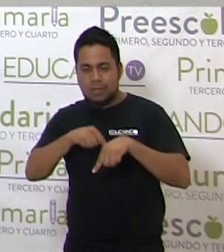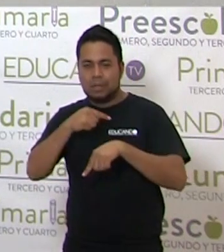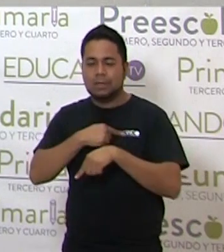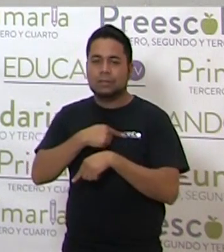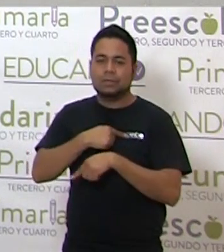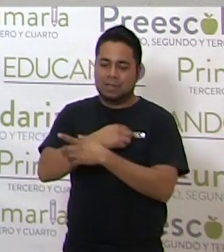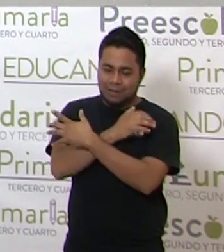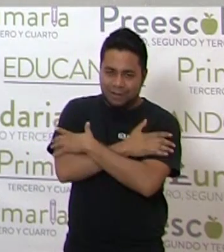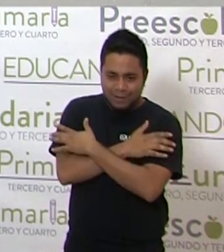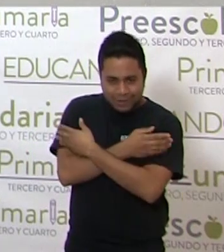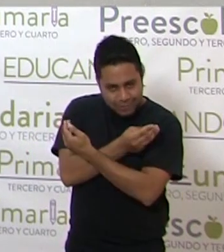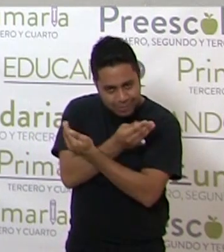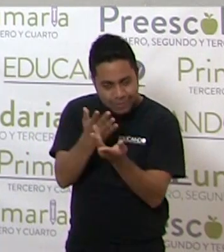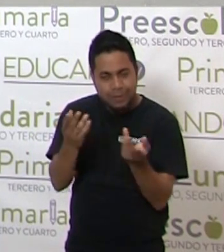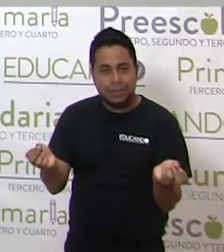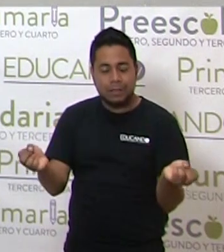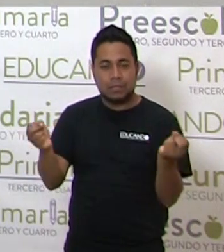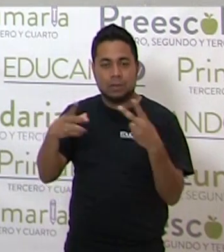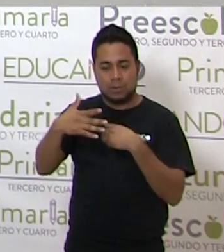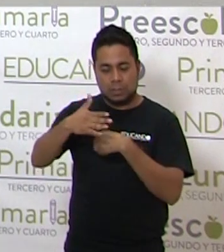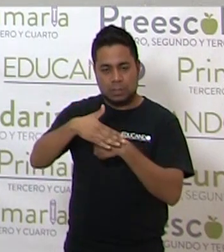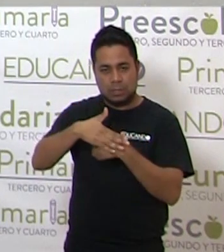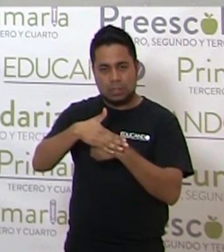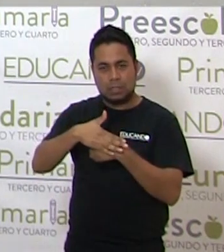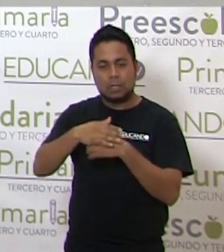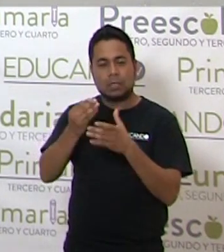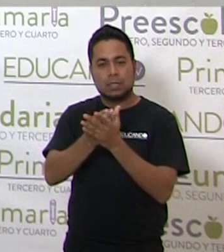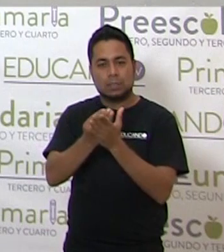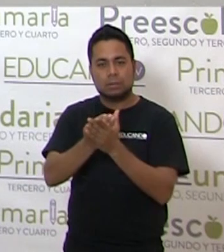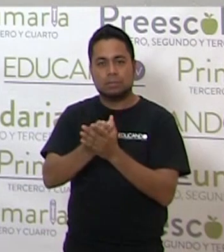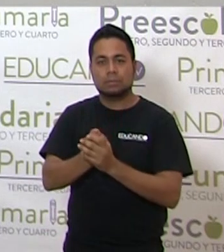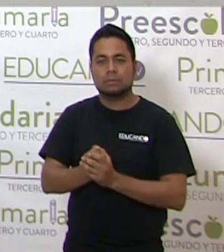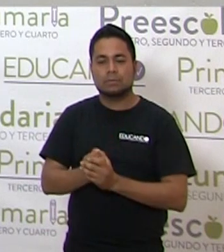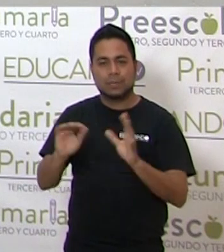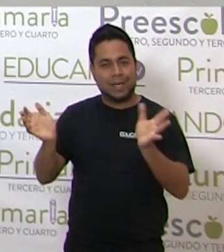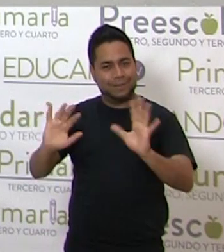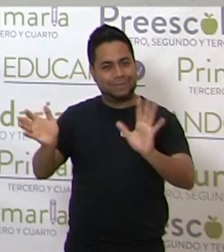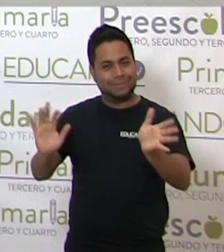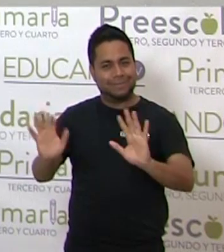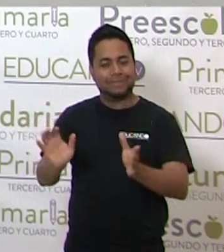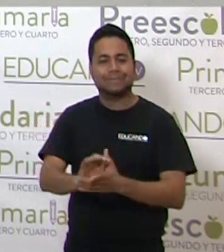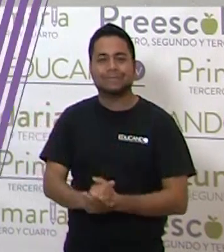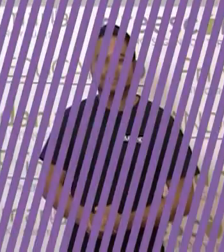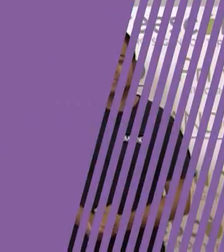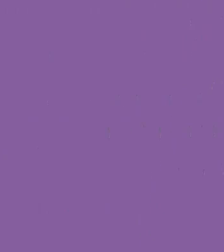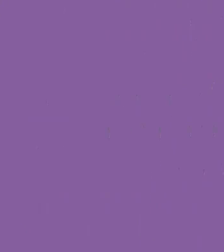mando un fuerte abrazo y nos vemos en la próxima sesión. Hasta luego.